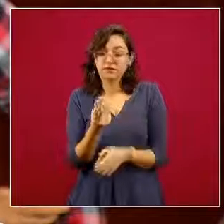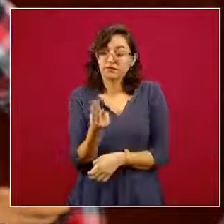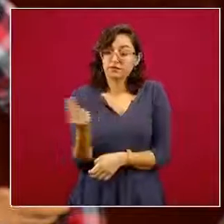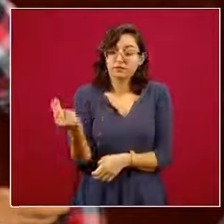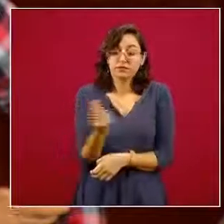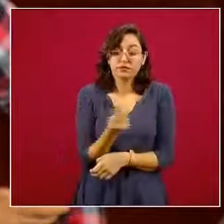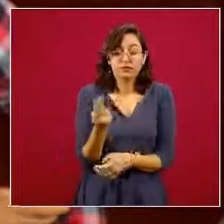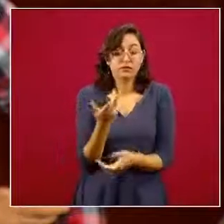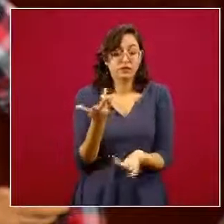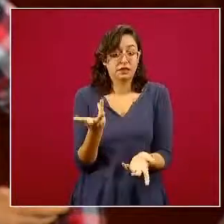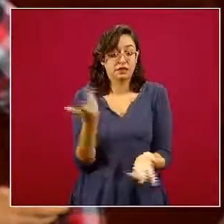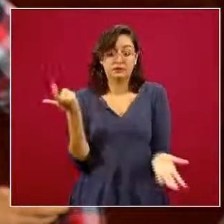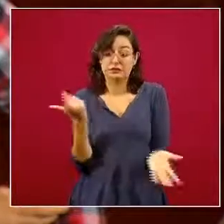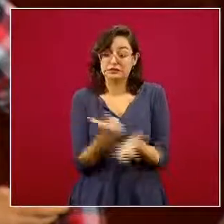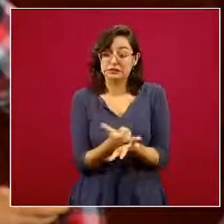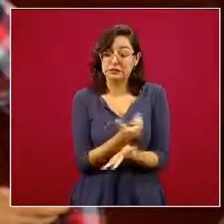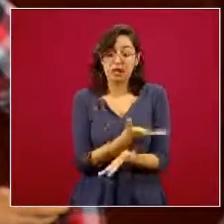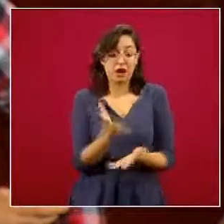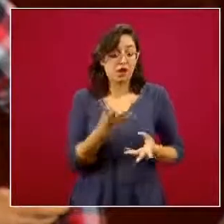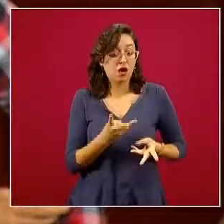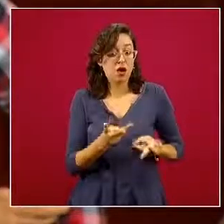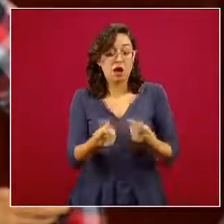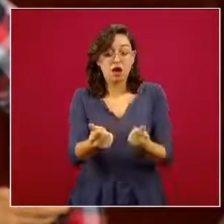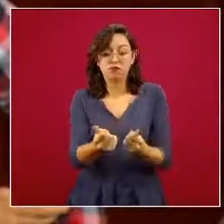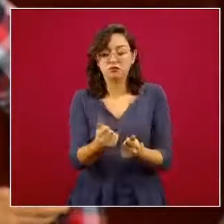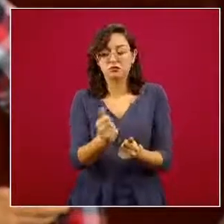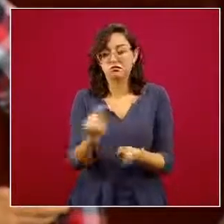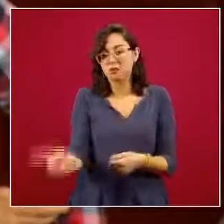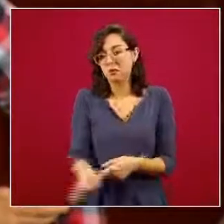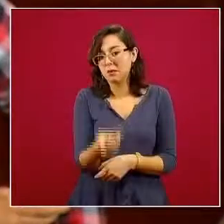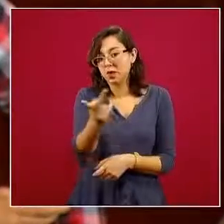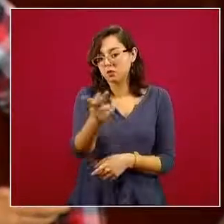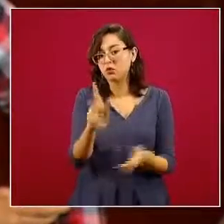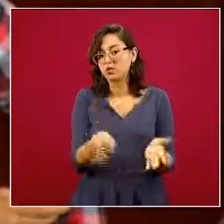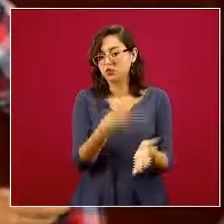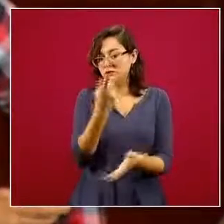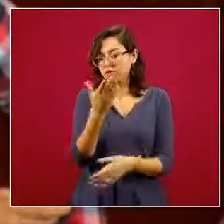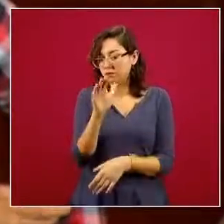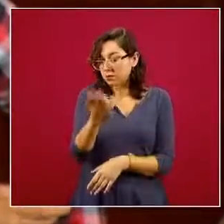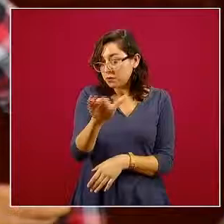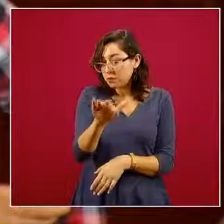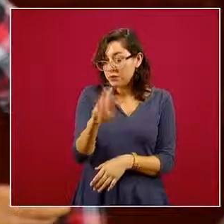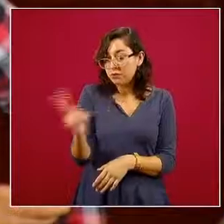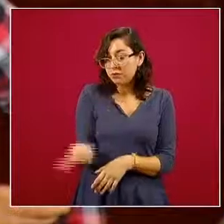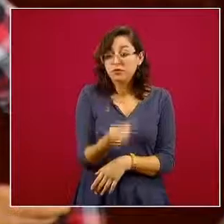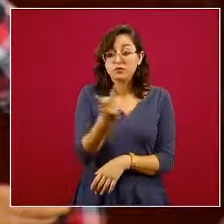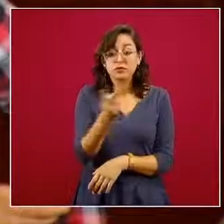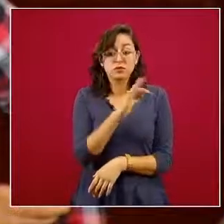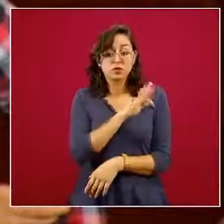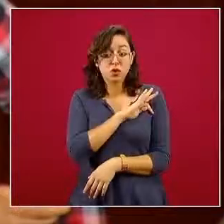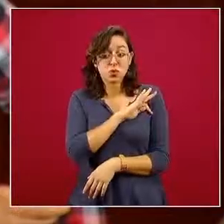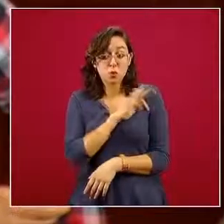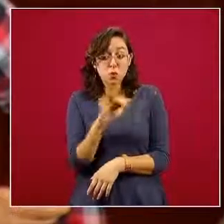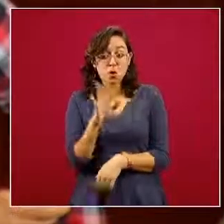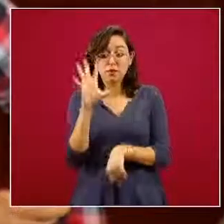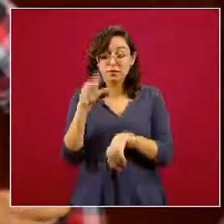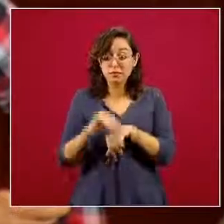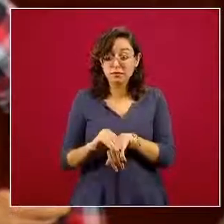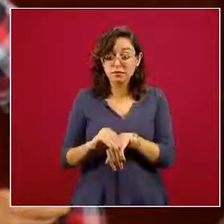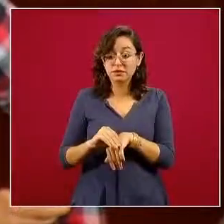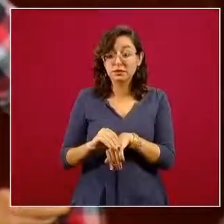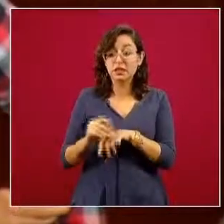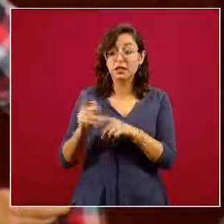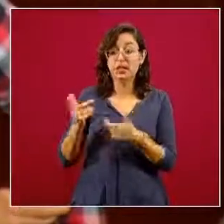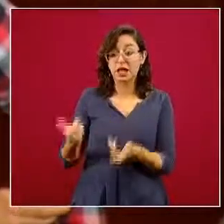es muy caro. Entonces, la pregunta, pues, se la repito, ¿existe esta posibilidad de que se permita que